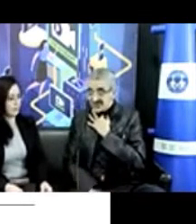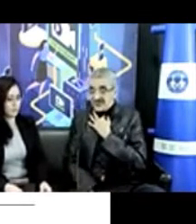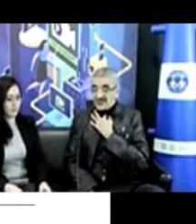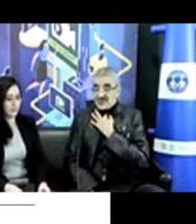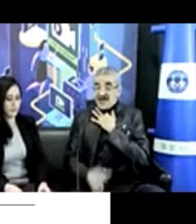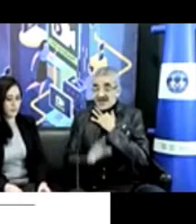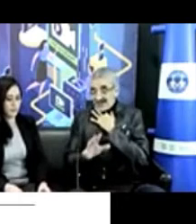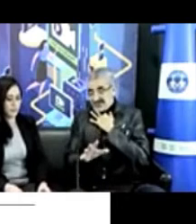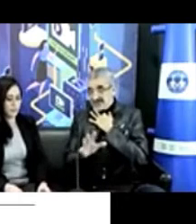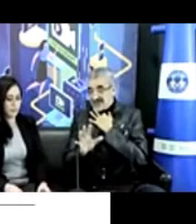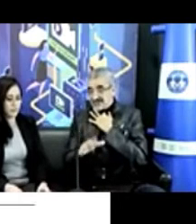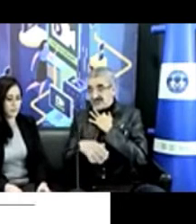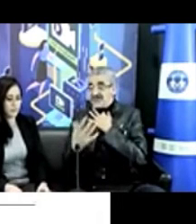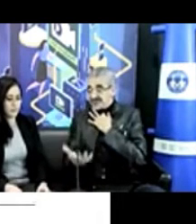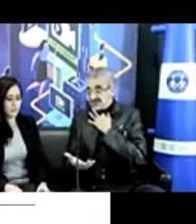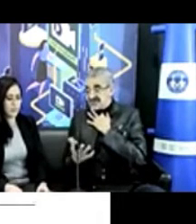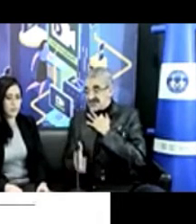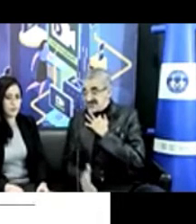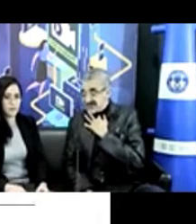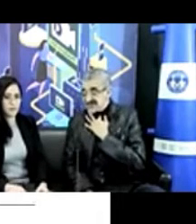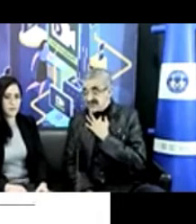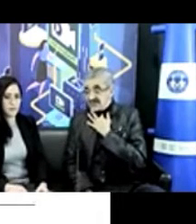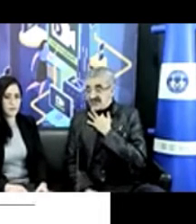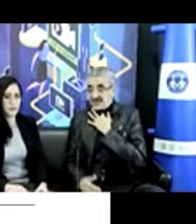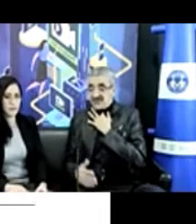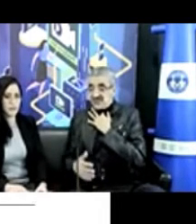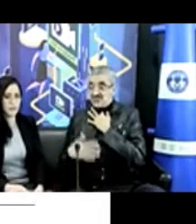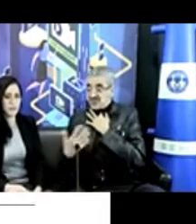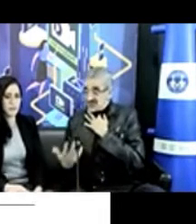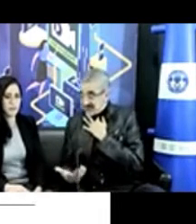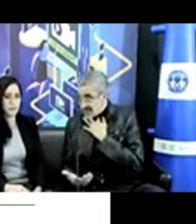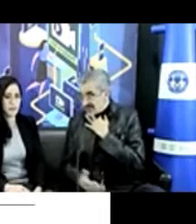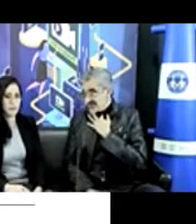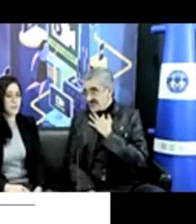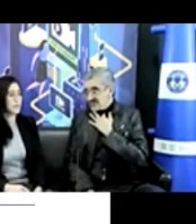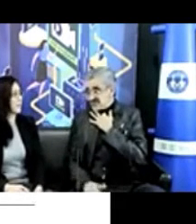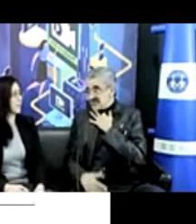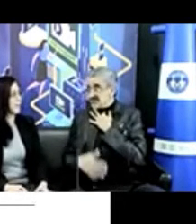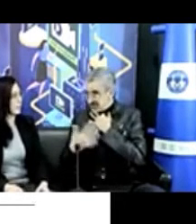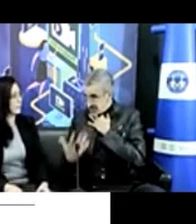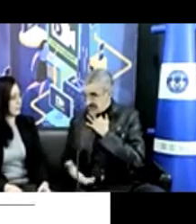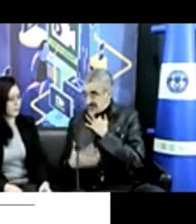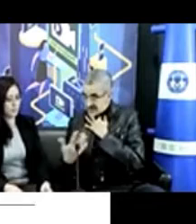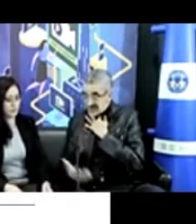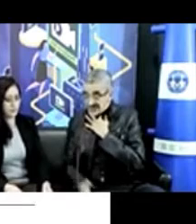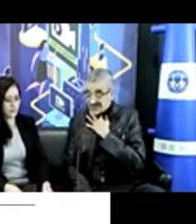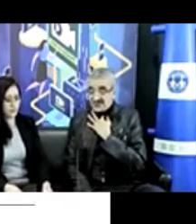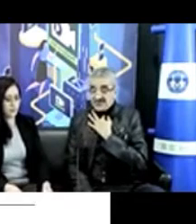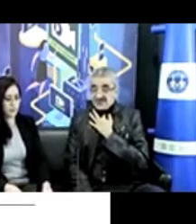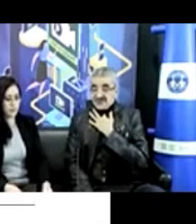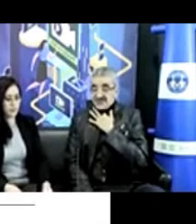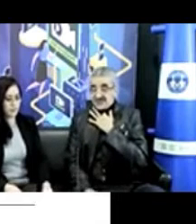minutos. Aquí ya es para personas tal vez que tienen un uso cotidiano, que ya tienen un poco más de